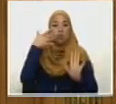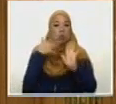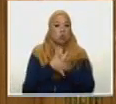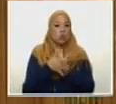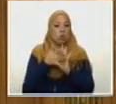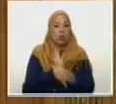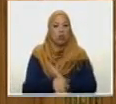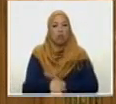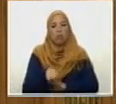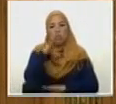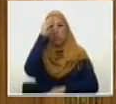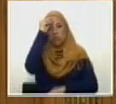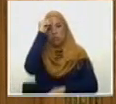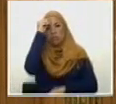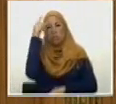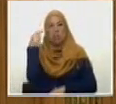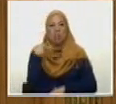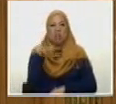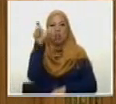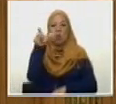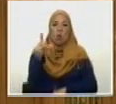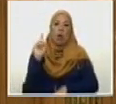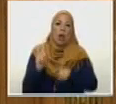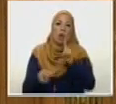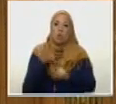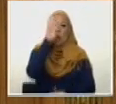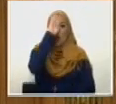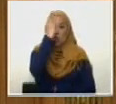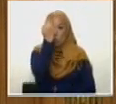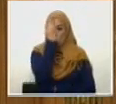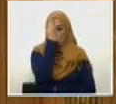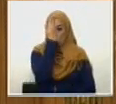los que todavía andan por allí con algunas dudas,